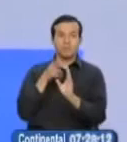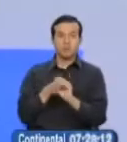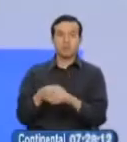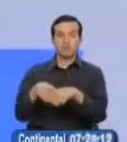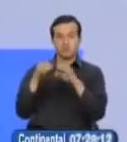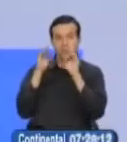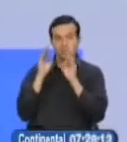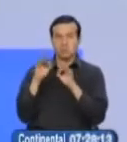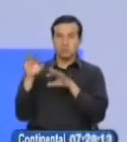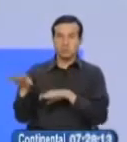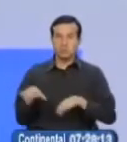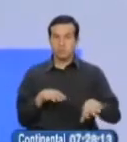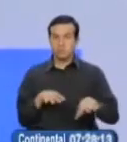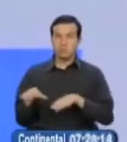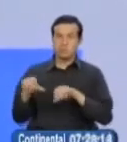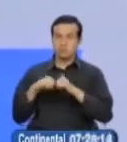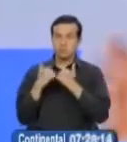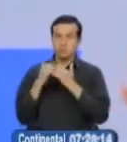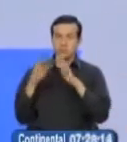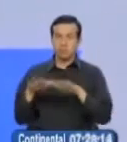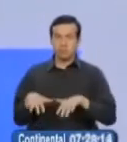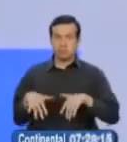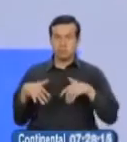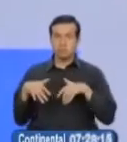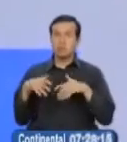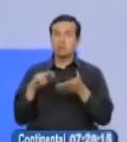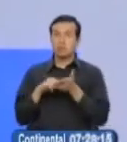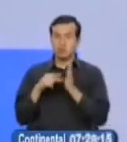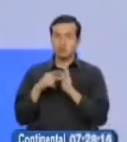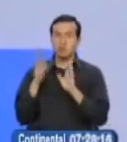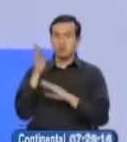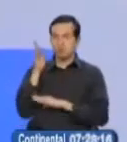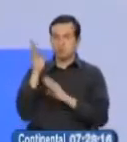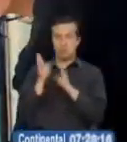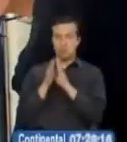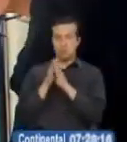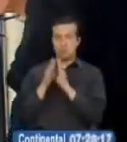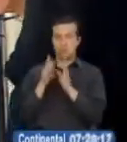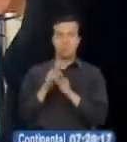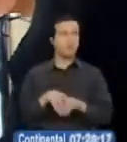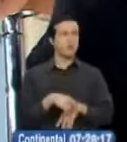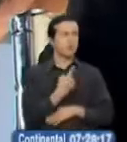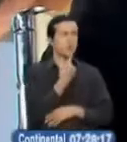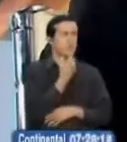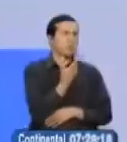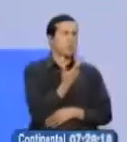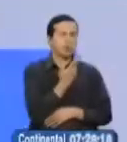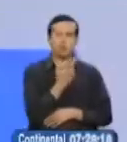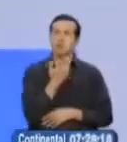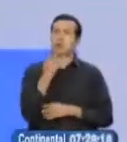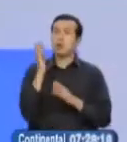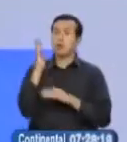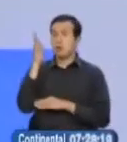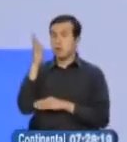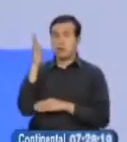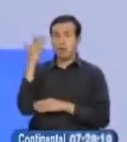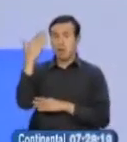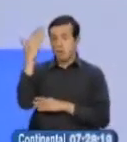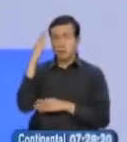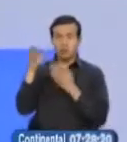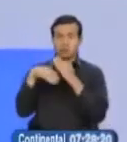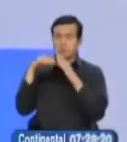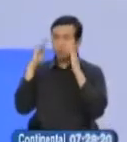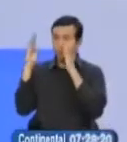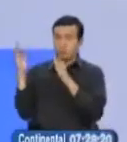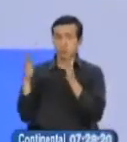participando activamente. En una asamblea, pero que es parte de la conferencia. Sí, pero en una asamblea. Es parte de la conferencia, los alcaldes fueron también tomados en